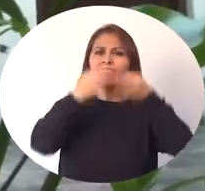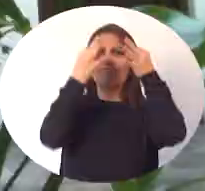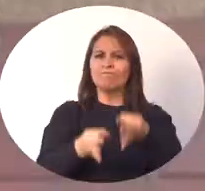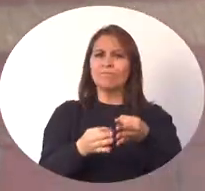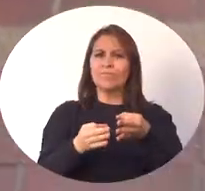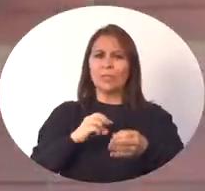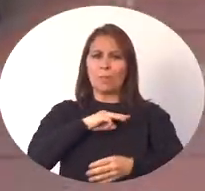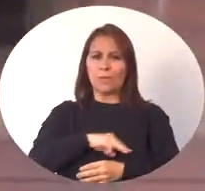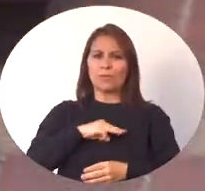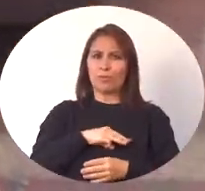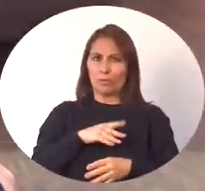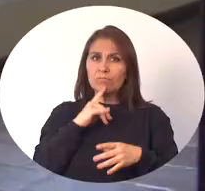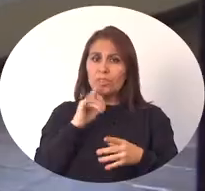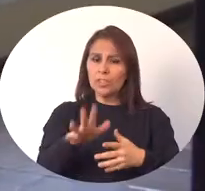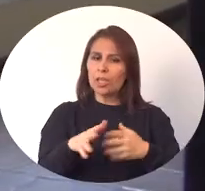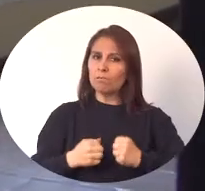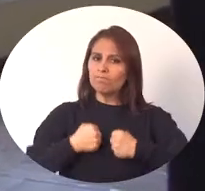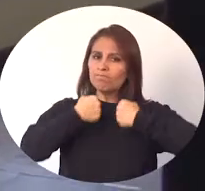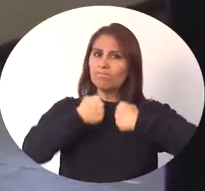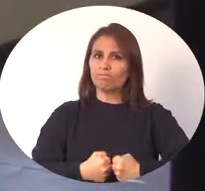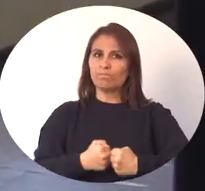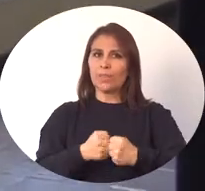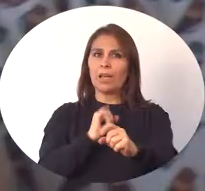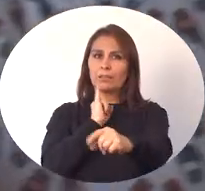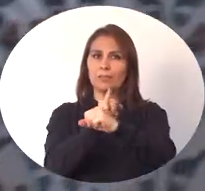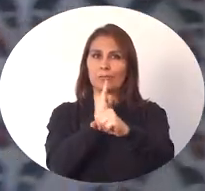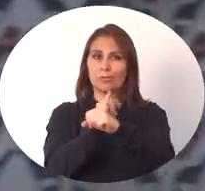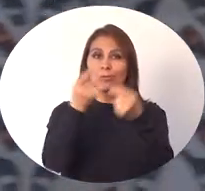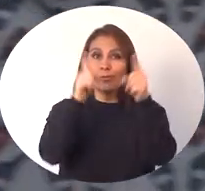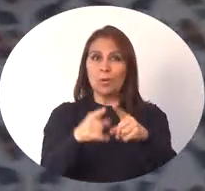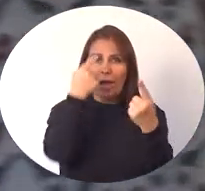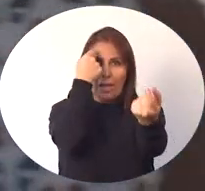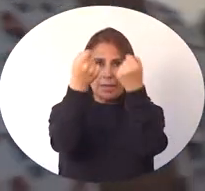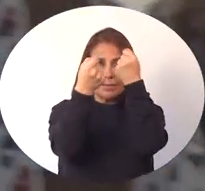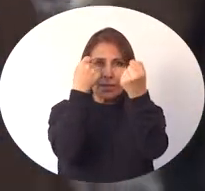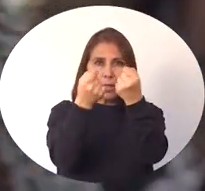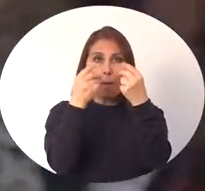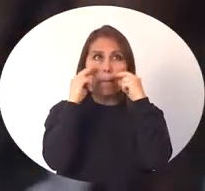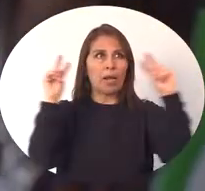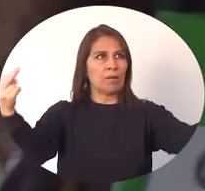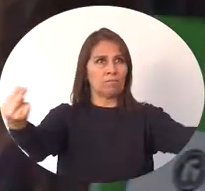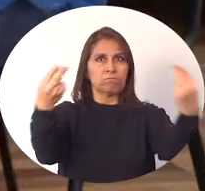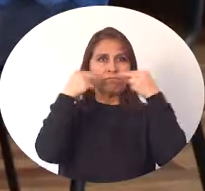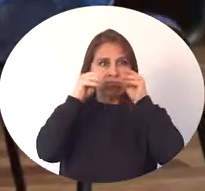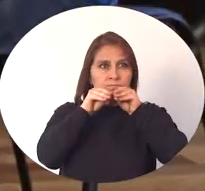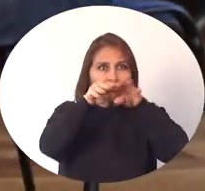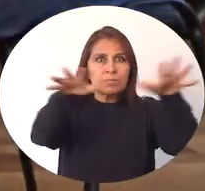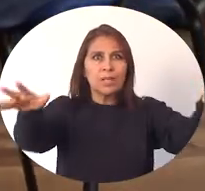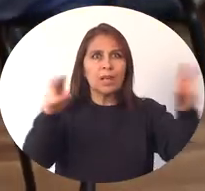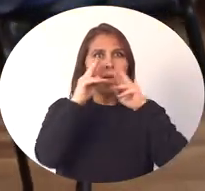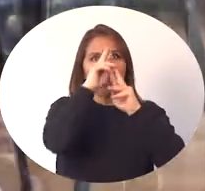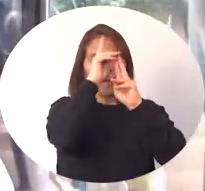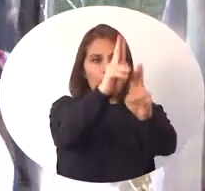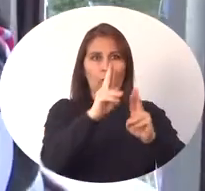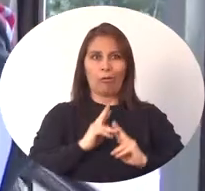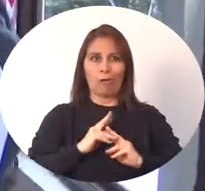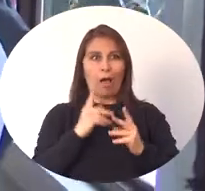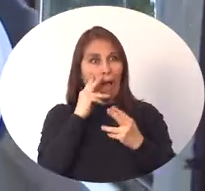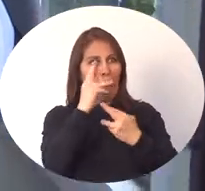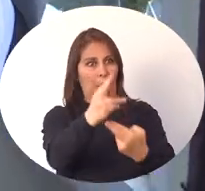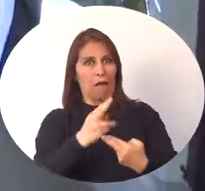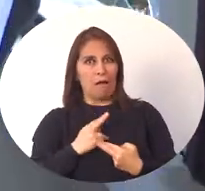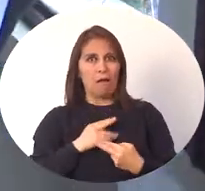garantía de cumplimiento de su misión, de su consolidación institucional y como estrategia de visibilidad y reconocimiento de su